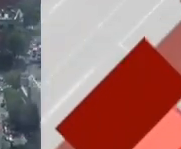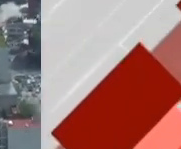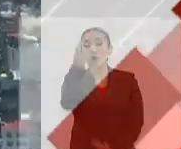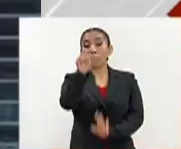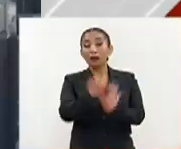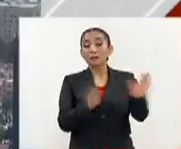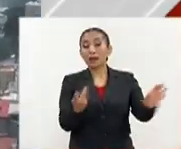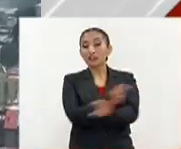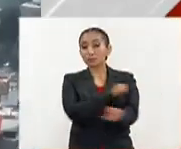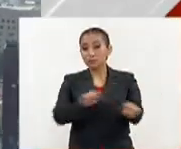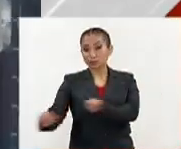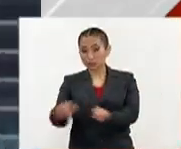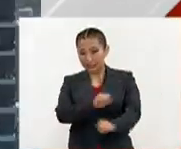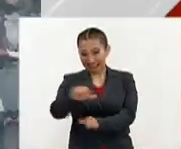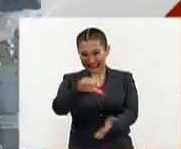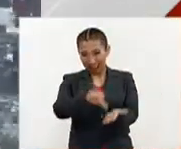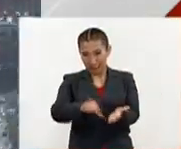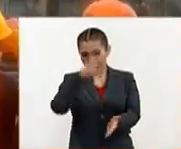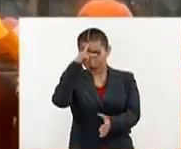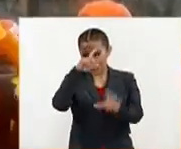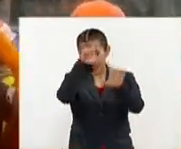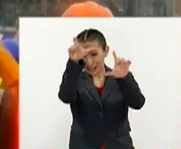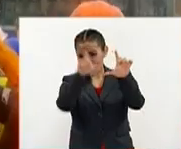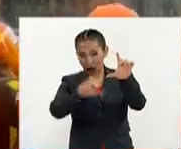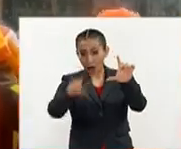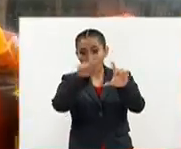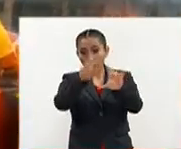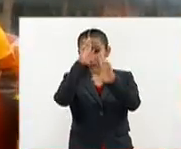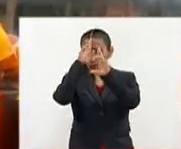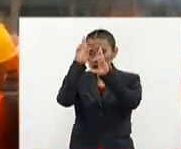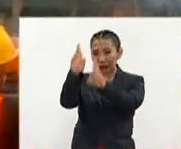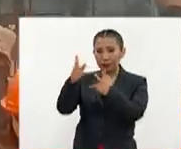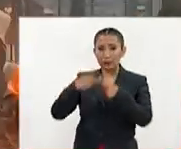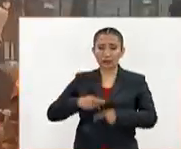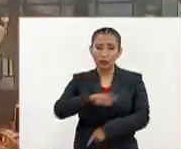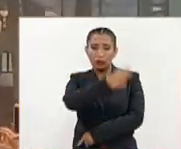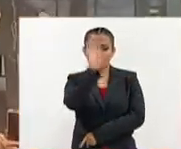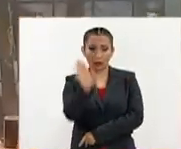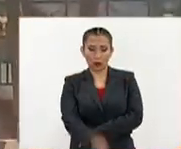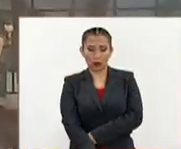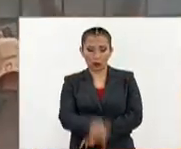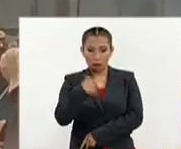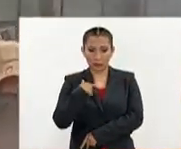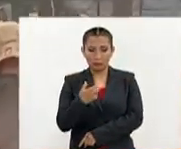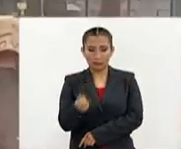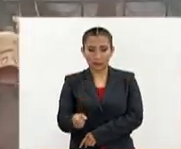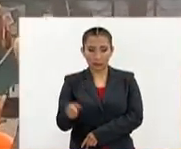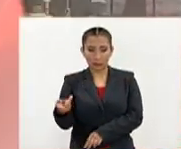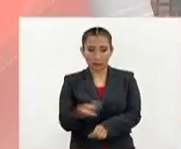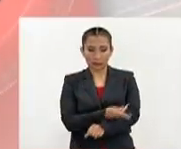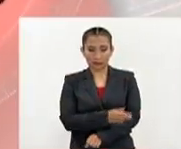A un mes del sismo que sacudió el centro de nuestro país, se rindió homenaje a las víctimas que dejó el terremoto.